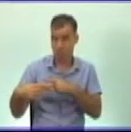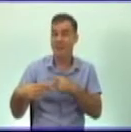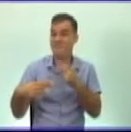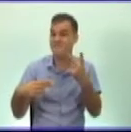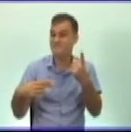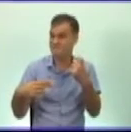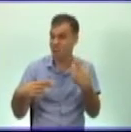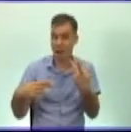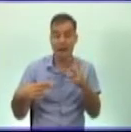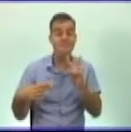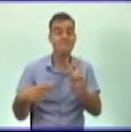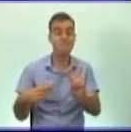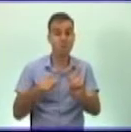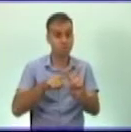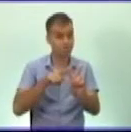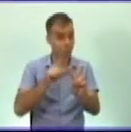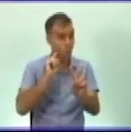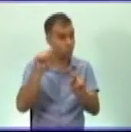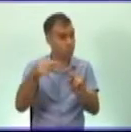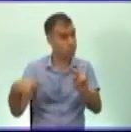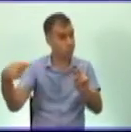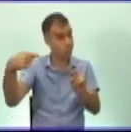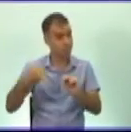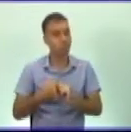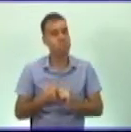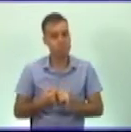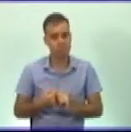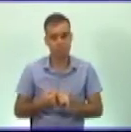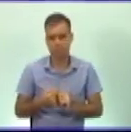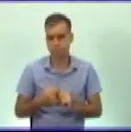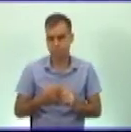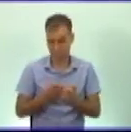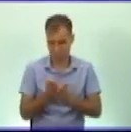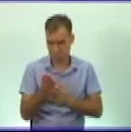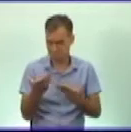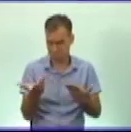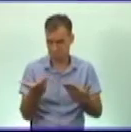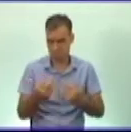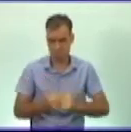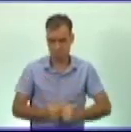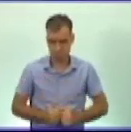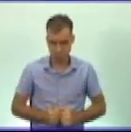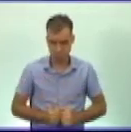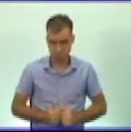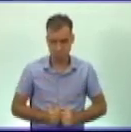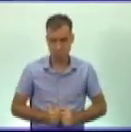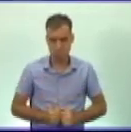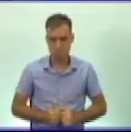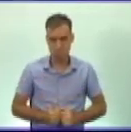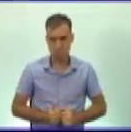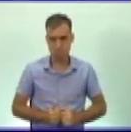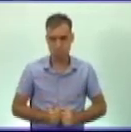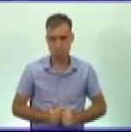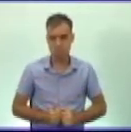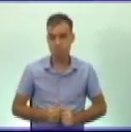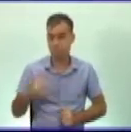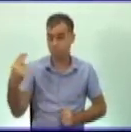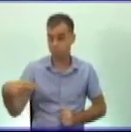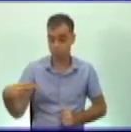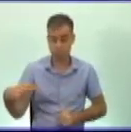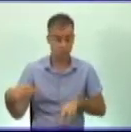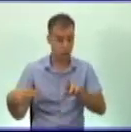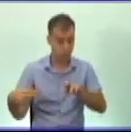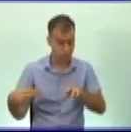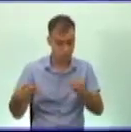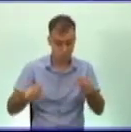volumen. Ese es el objetivo y el área total. Vamos a continuar. Como tenemos la altura, tenemos el radio, tenemos área,